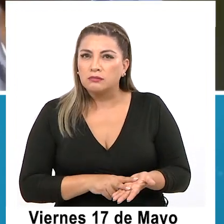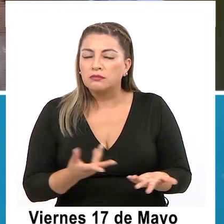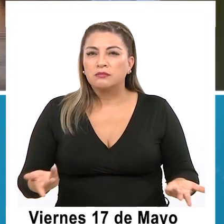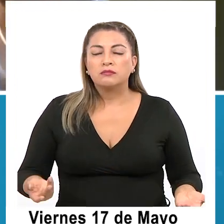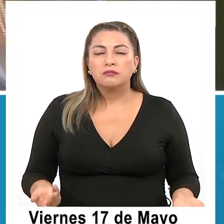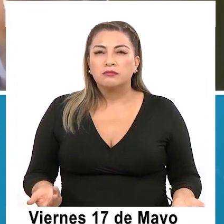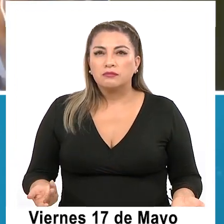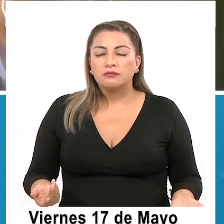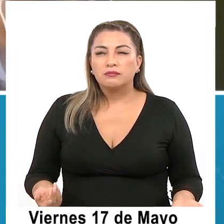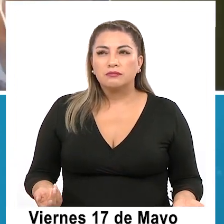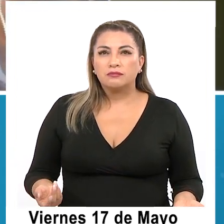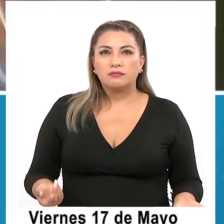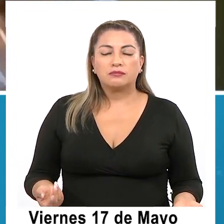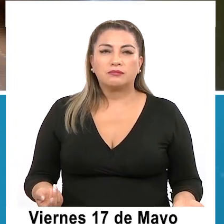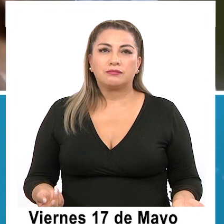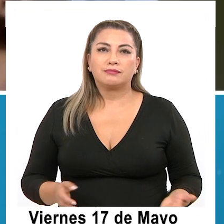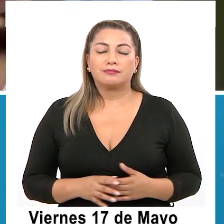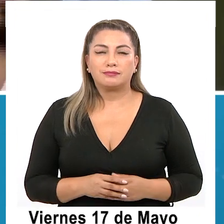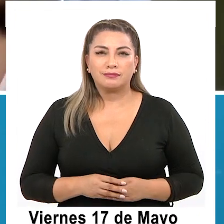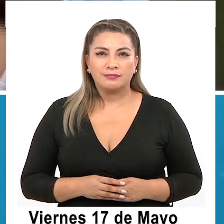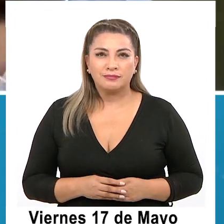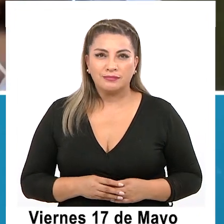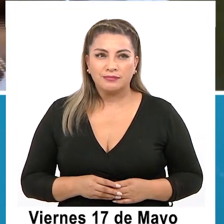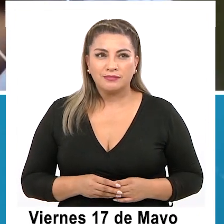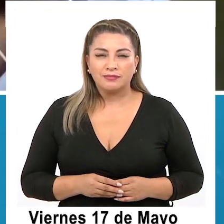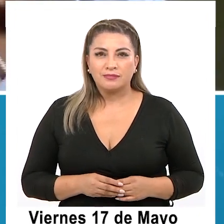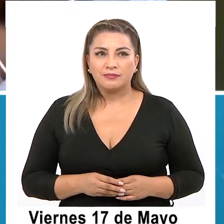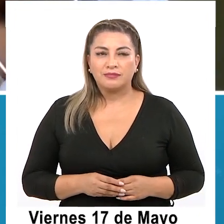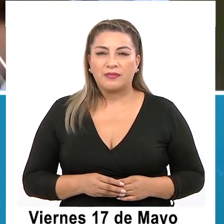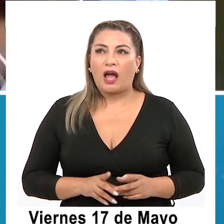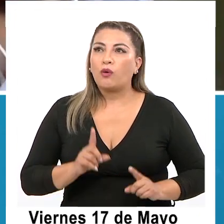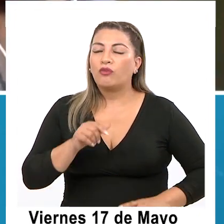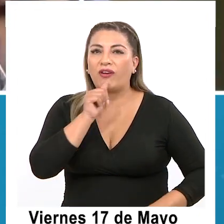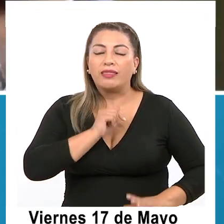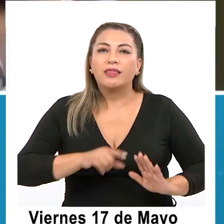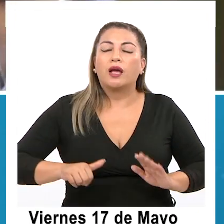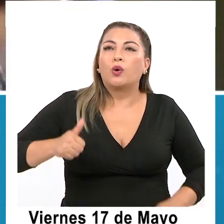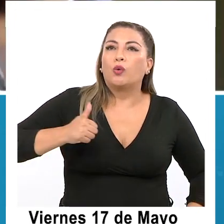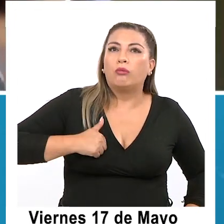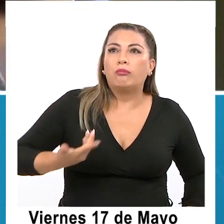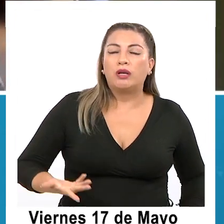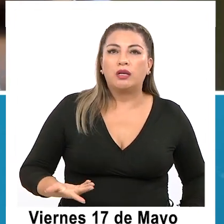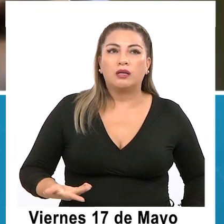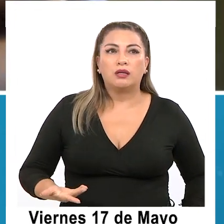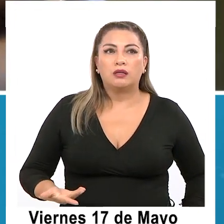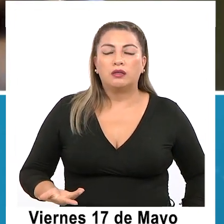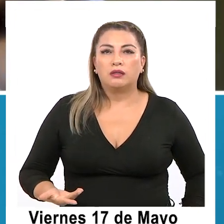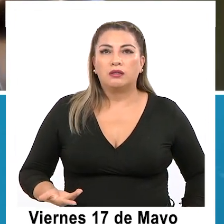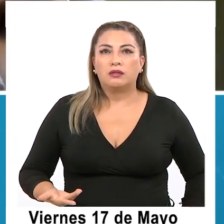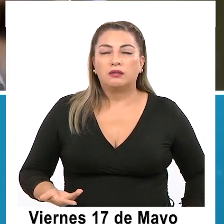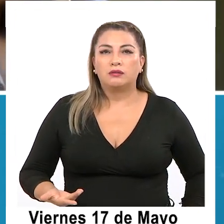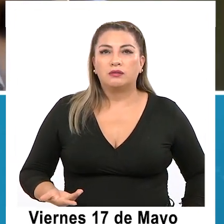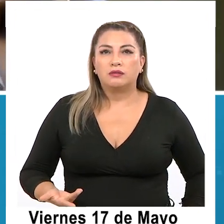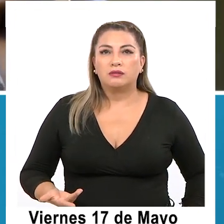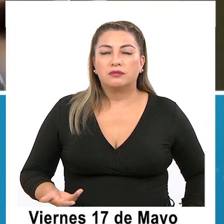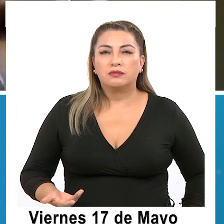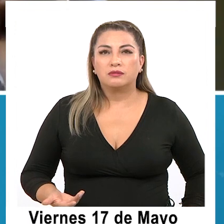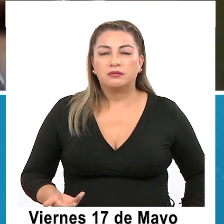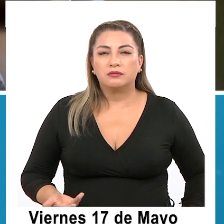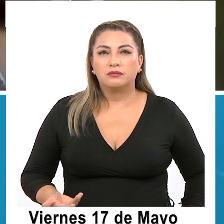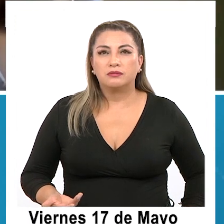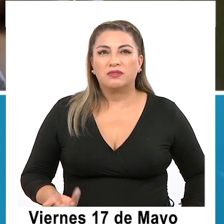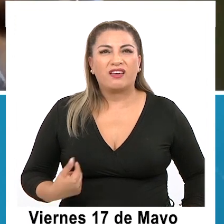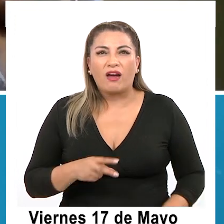está hasta, de alguna forma, no incumpliendo, pero se está poniendo freno hasta el supremazo.